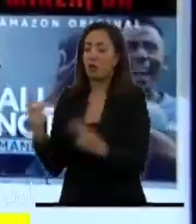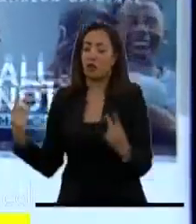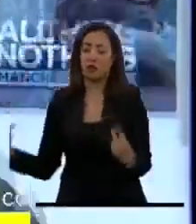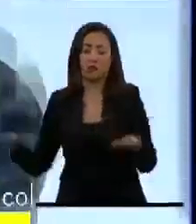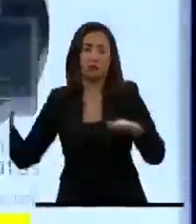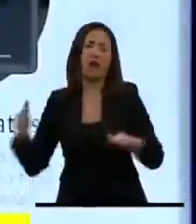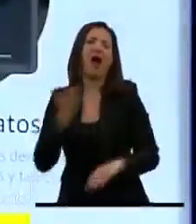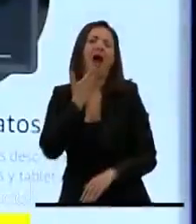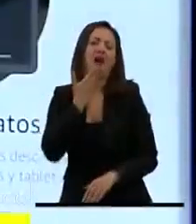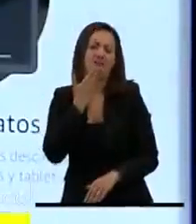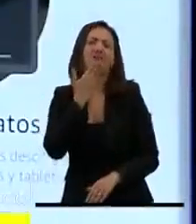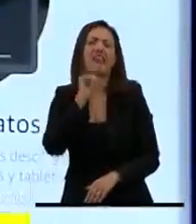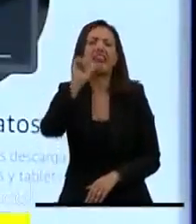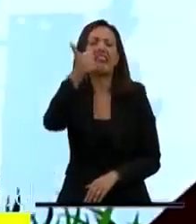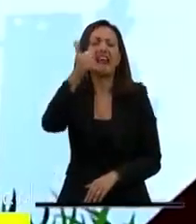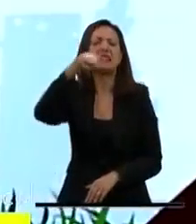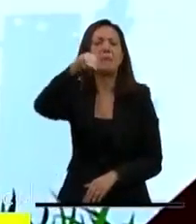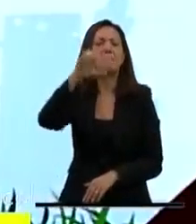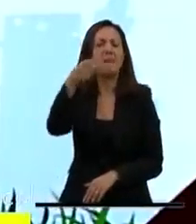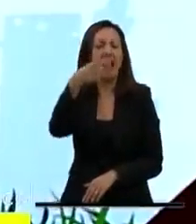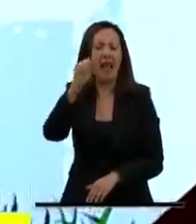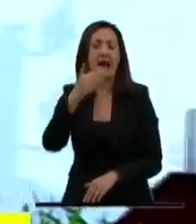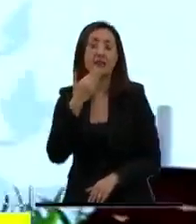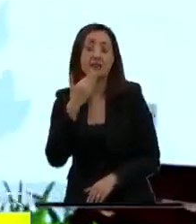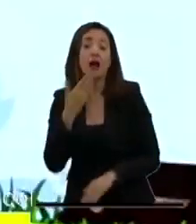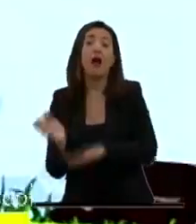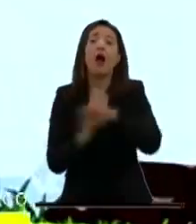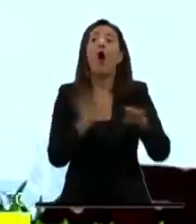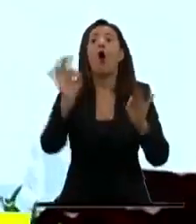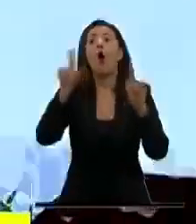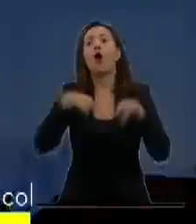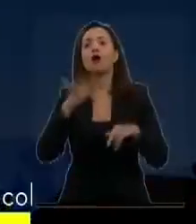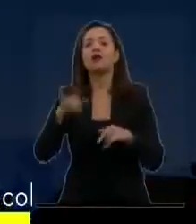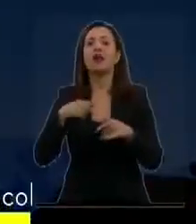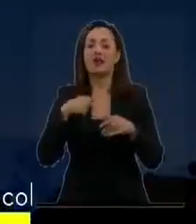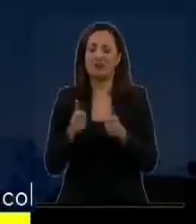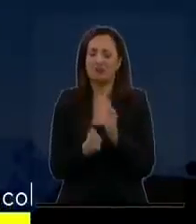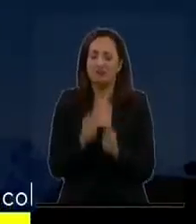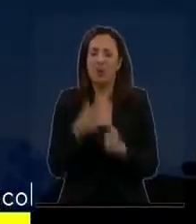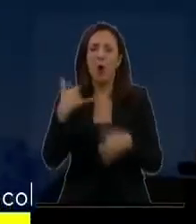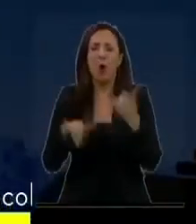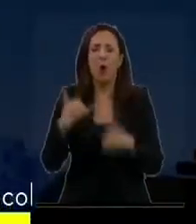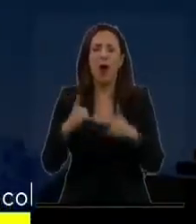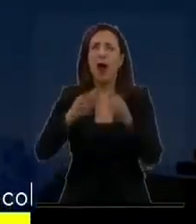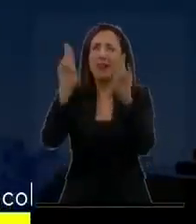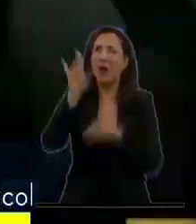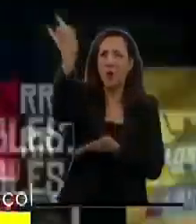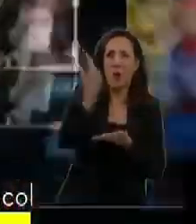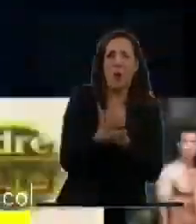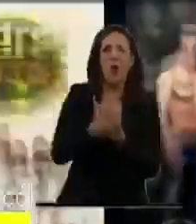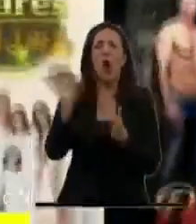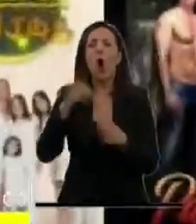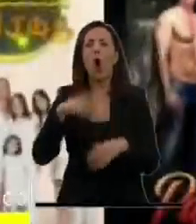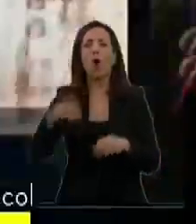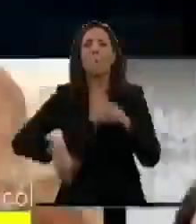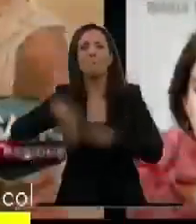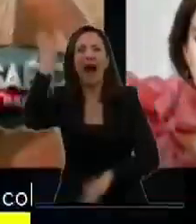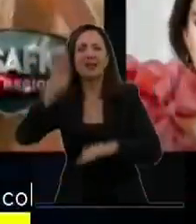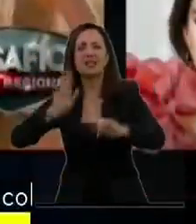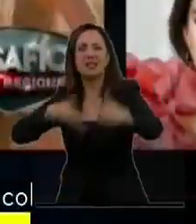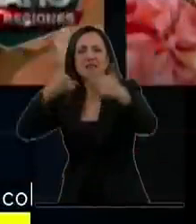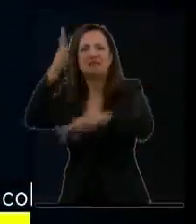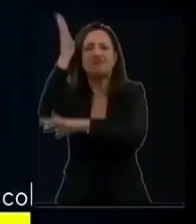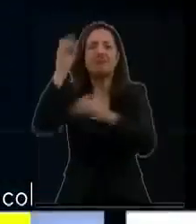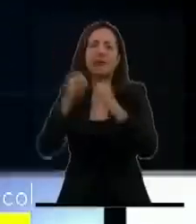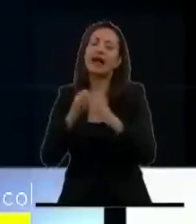10 megas es más que suficiente. Ahora, si yo también hago juegos en línea o tengo más actividades de teleconferencia, pues requeriría un poco más. Lo